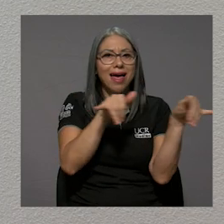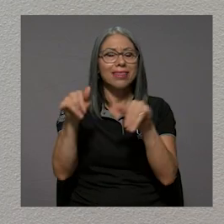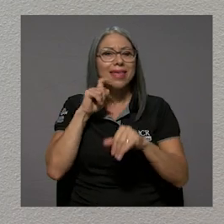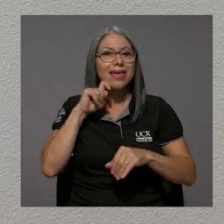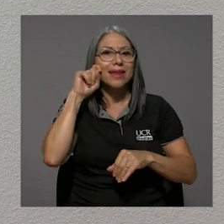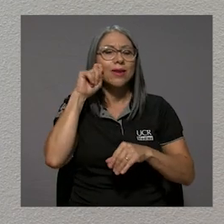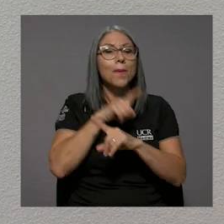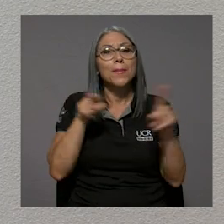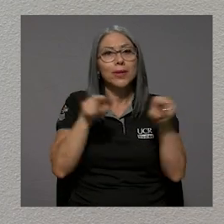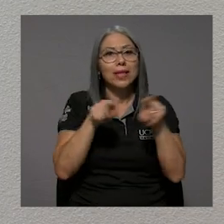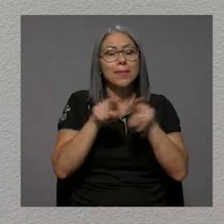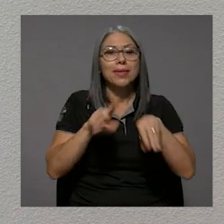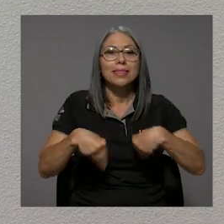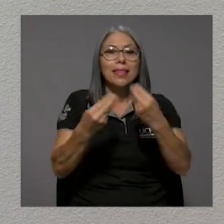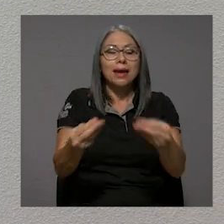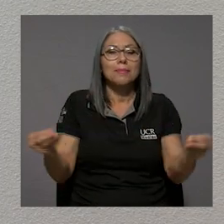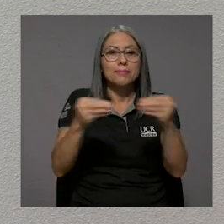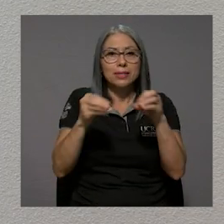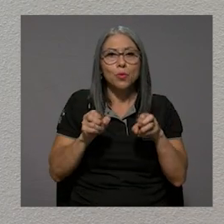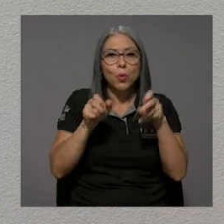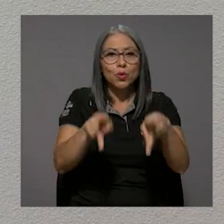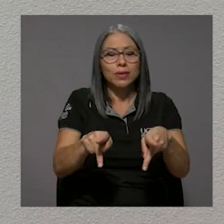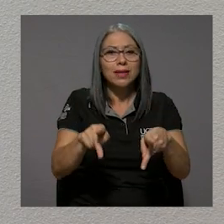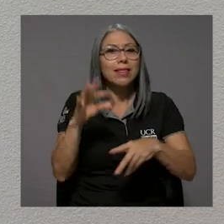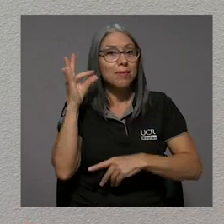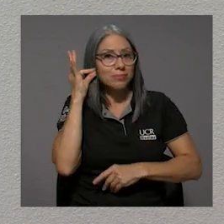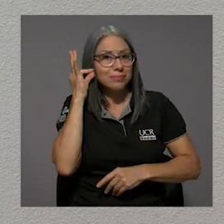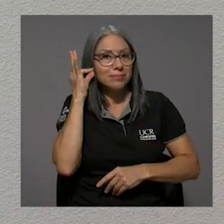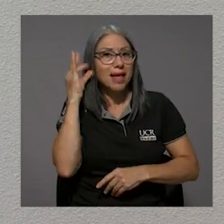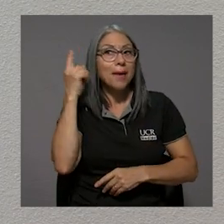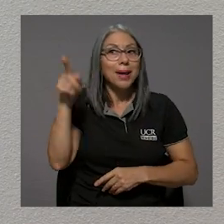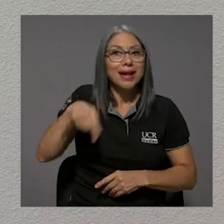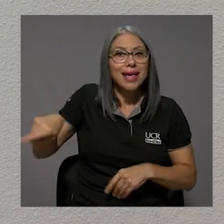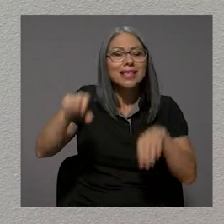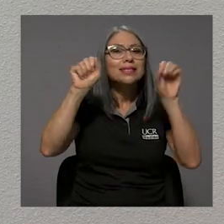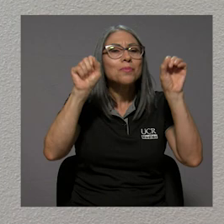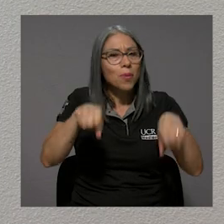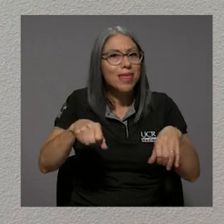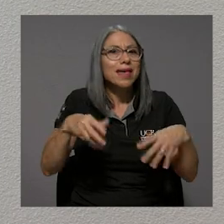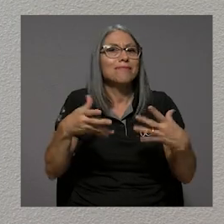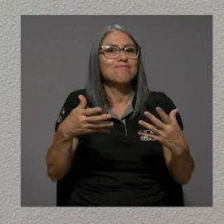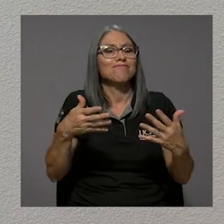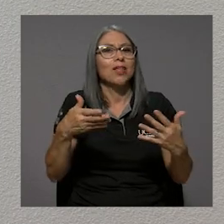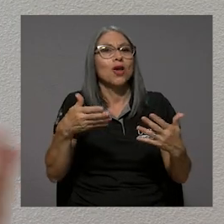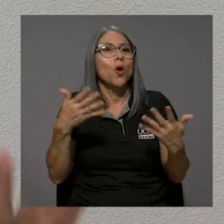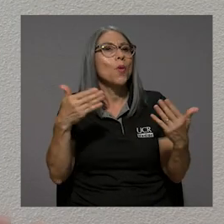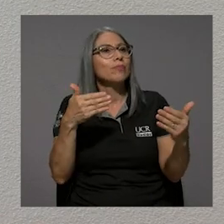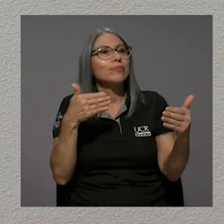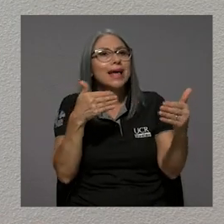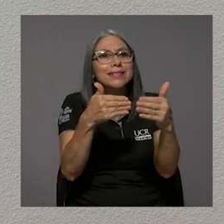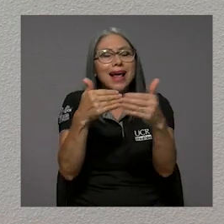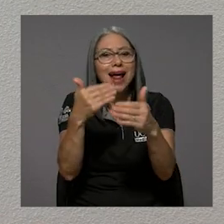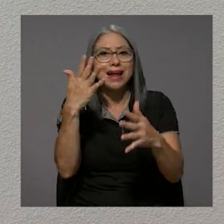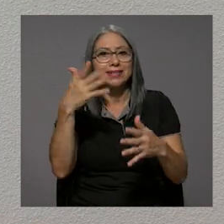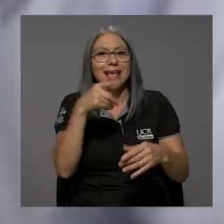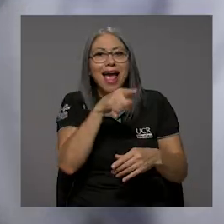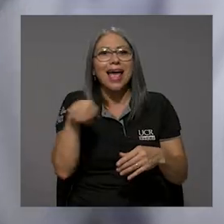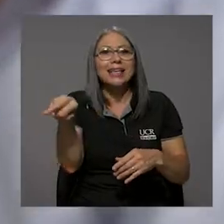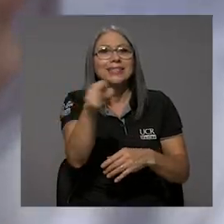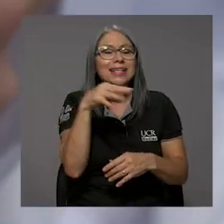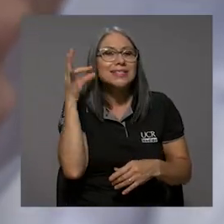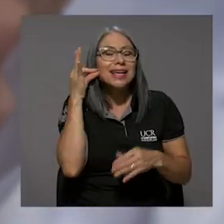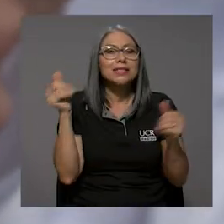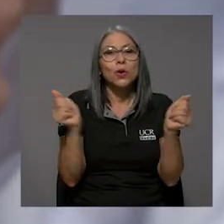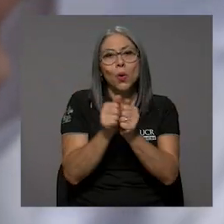poder dar un poco más de oportunidad a mujeres para que puedan acercarse a estas chicas con actividades científicas y